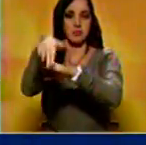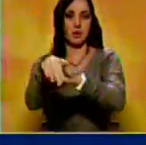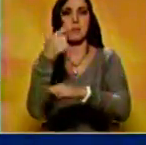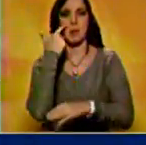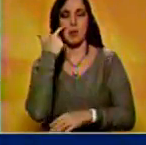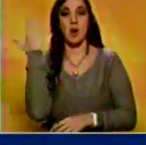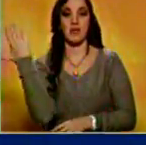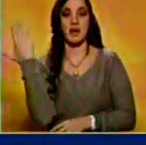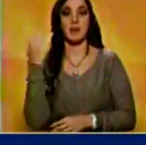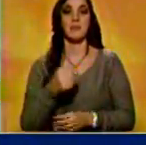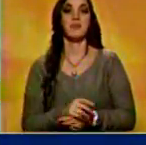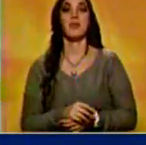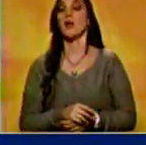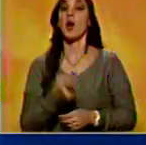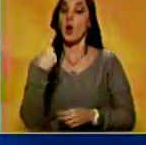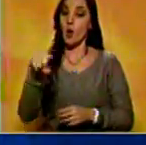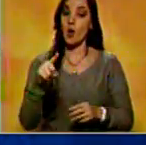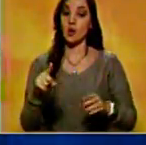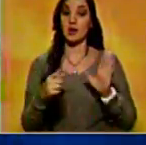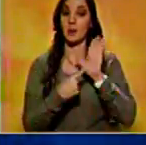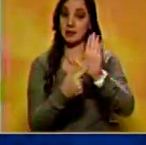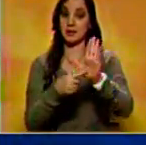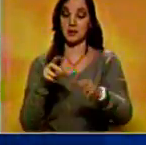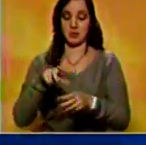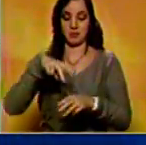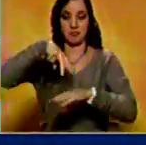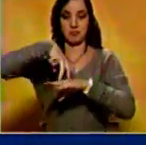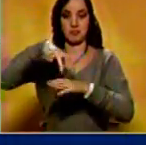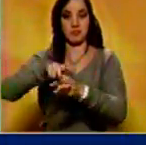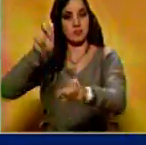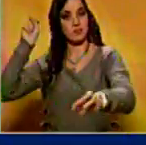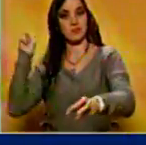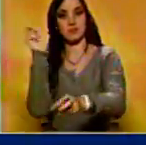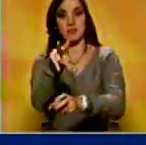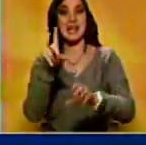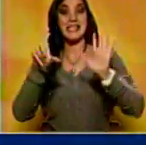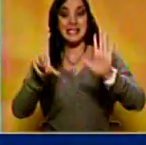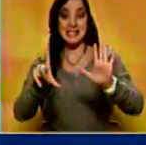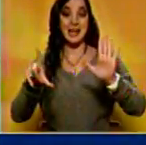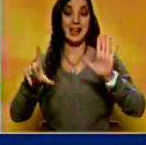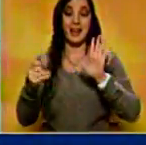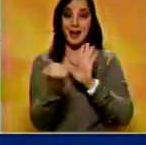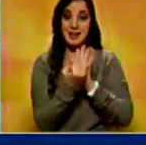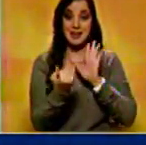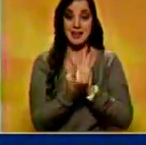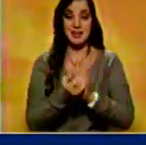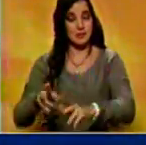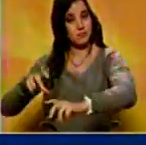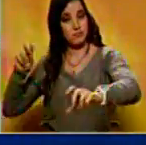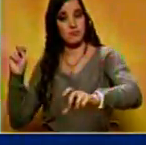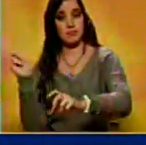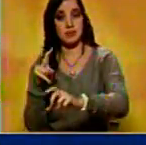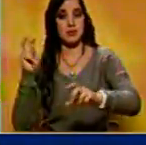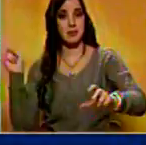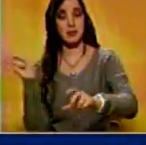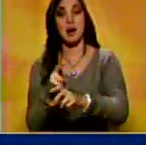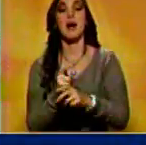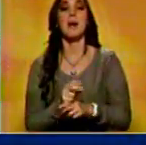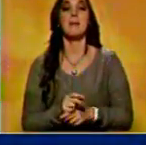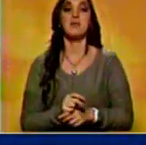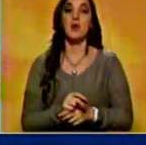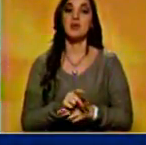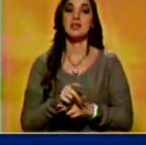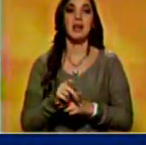Eduardo Rodríguez en otra gran presentación monticular. El carabobeño lanzó 7 episodios en los que limitó la ofensiva a los mellizos de Minnesota a tan solo